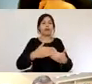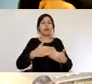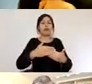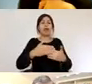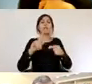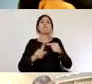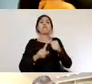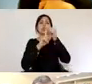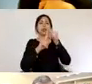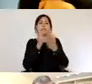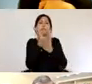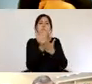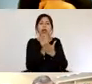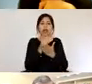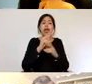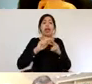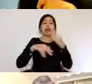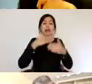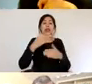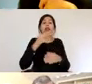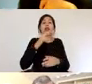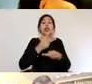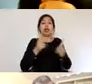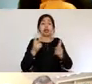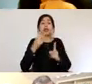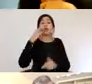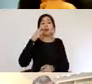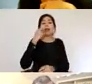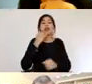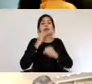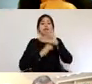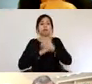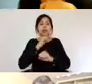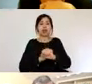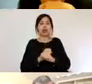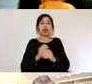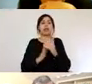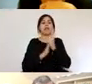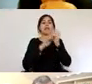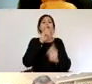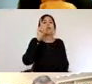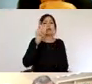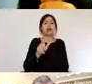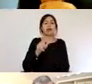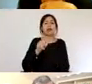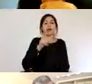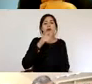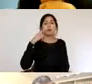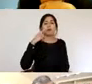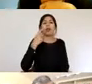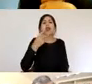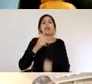conforme al al Plan Nacional de Derechos Humanos y Empresas esto va a estar liderado por Juan Eduardo Ibaña de Derecho UC